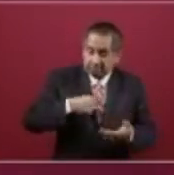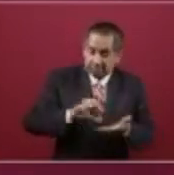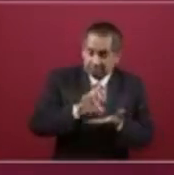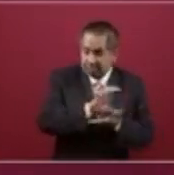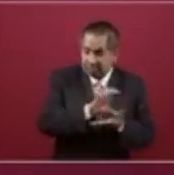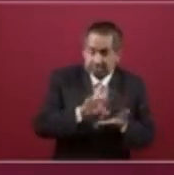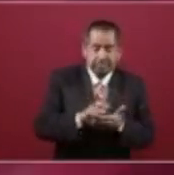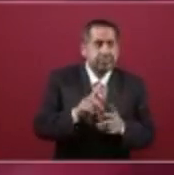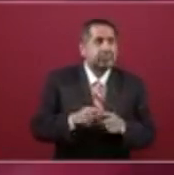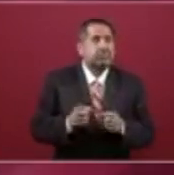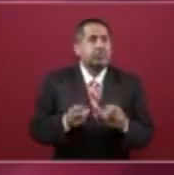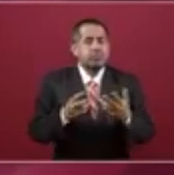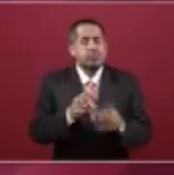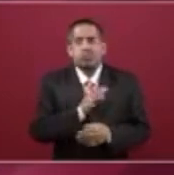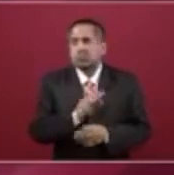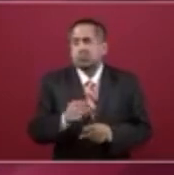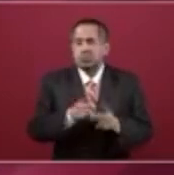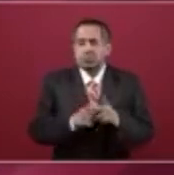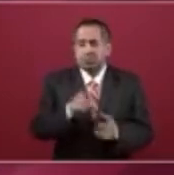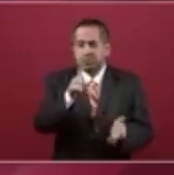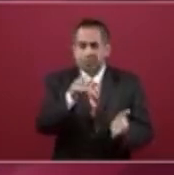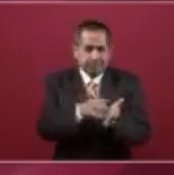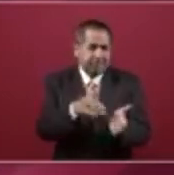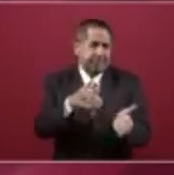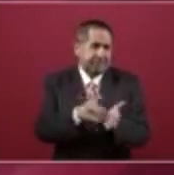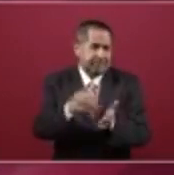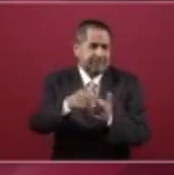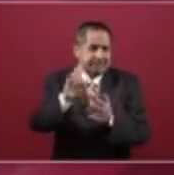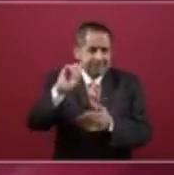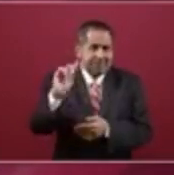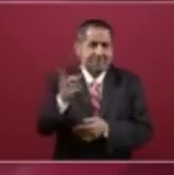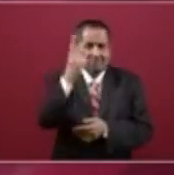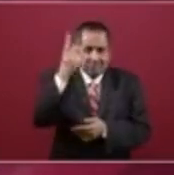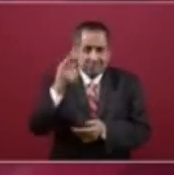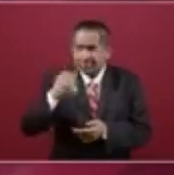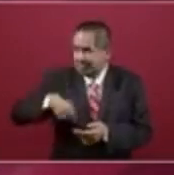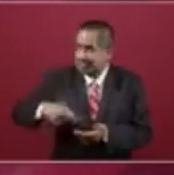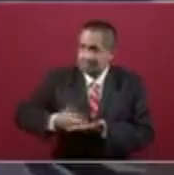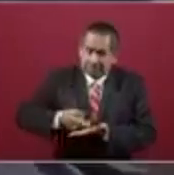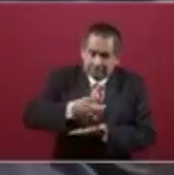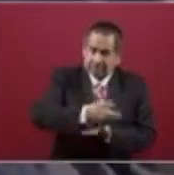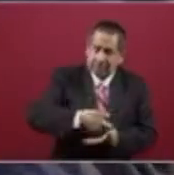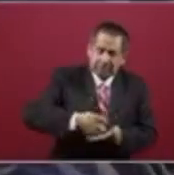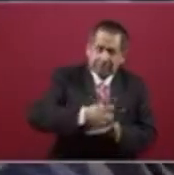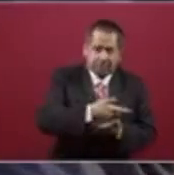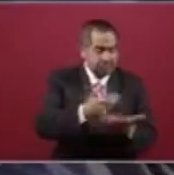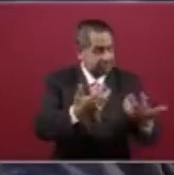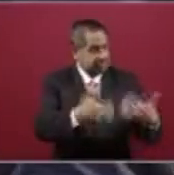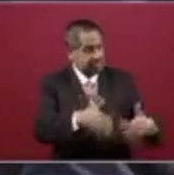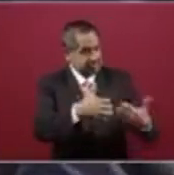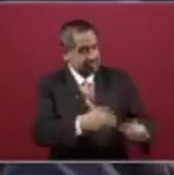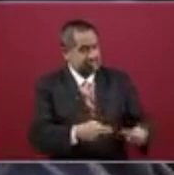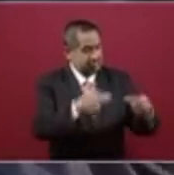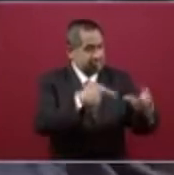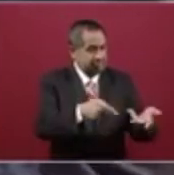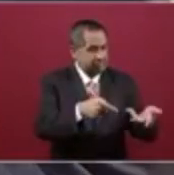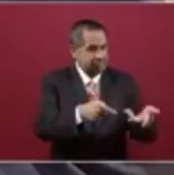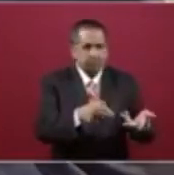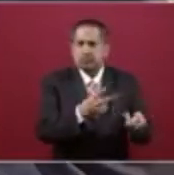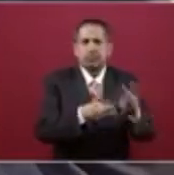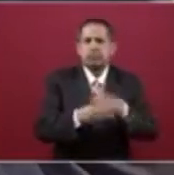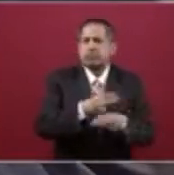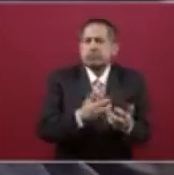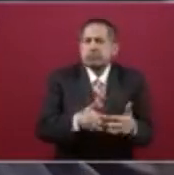pública de alrededor de $1,000 millones. Y la planta no está